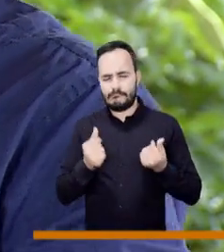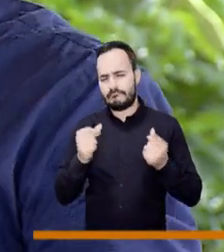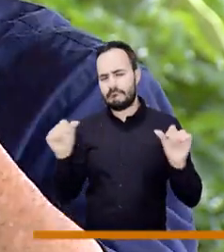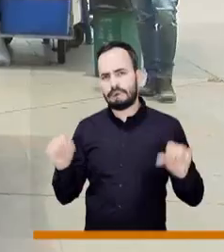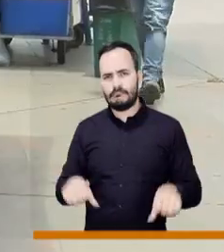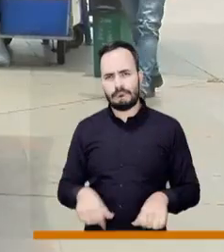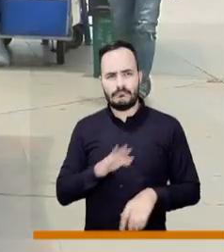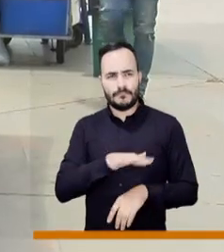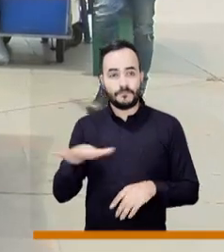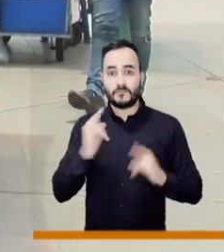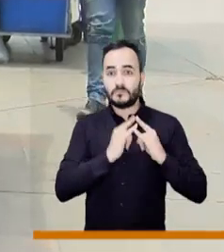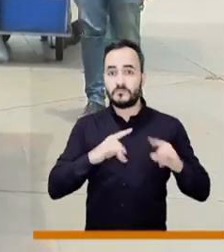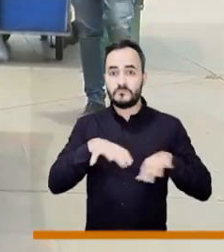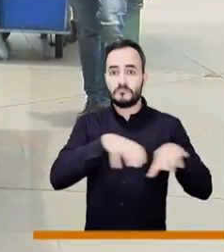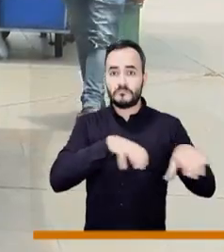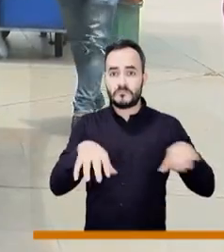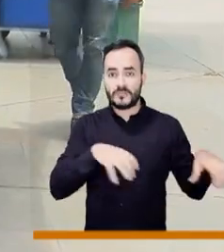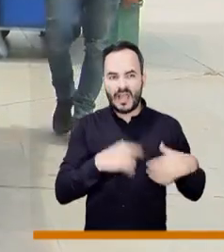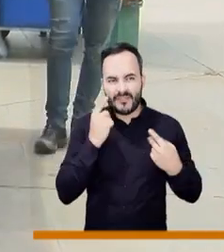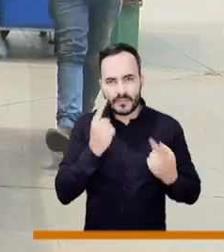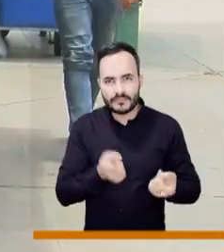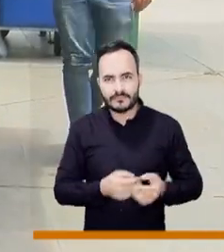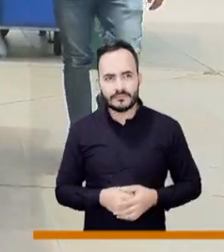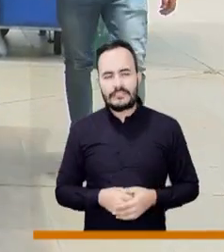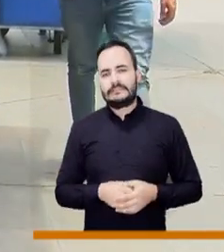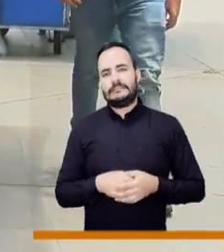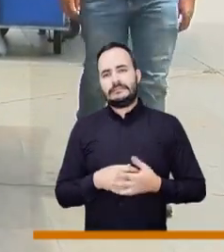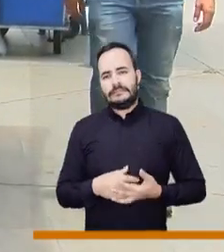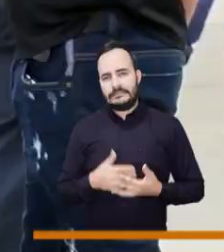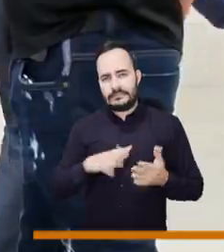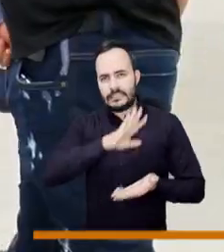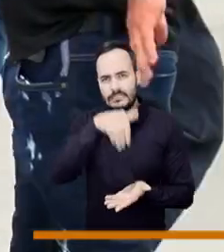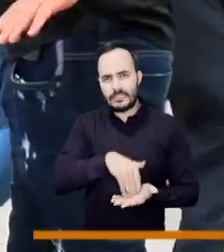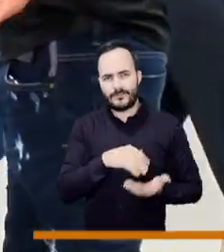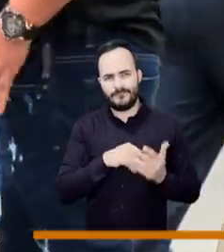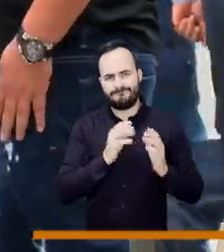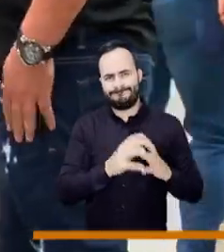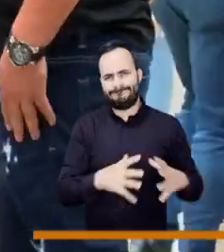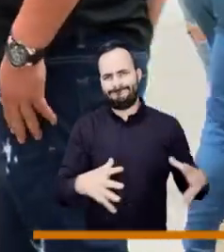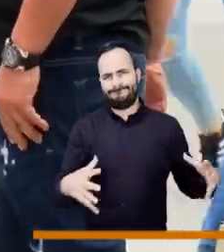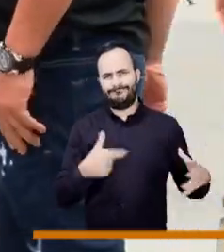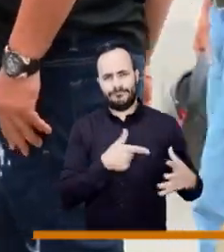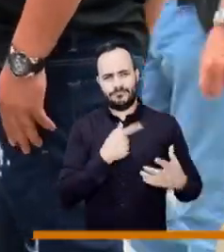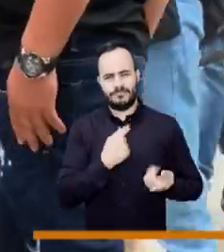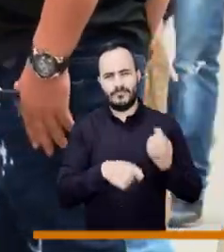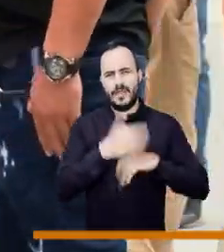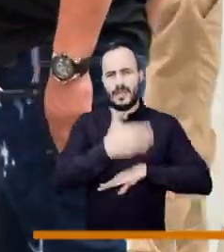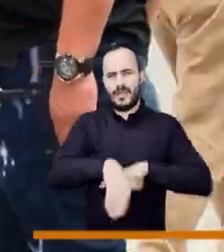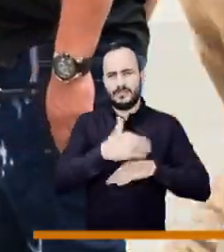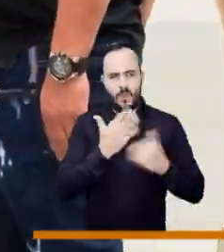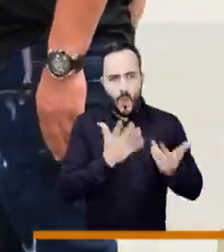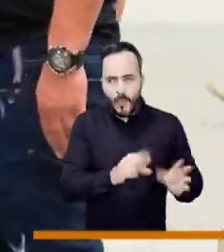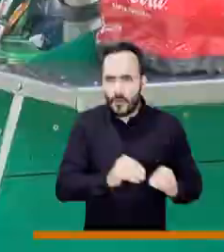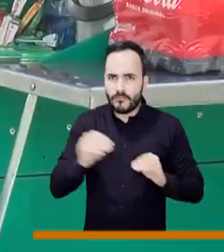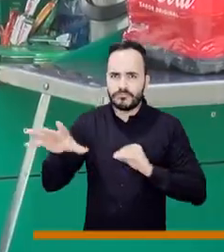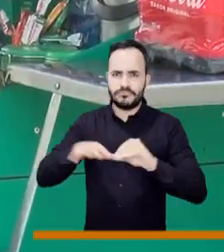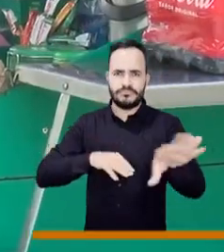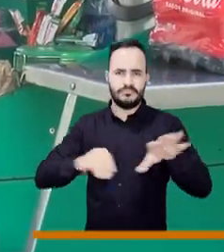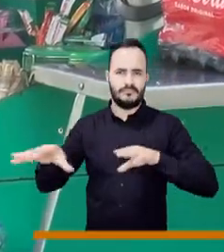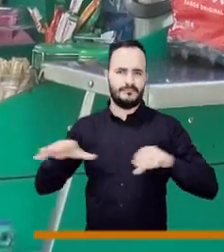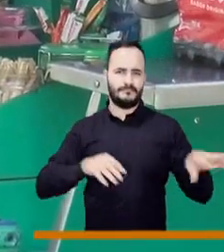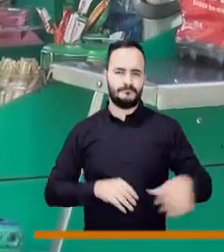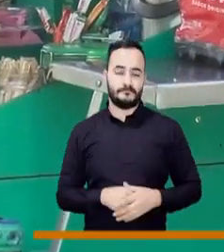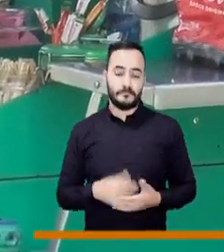gente. Basta ver los venteros ambulantes lleno el centro de la ciudad. ¿Qué vamos a hacer con esas personas para formalizarlas, para llevar a un montón